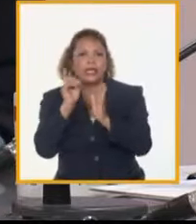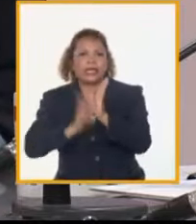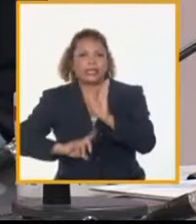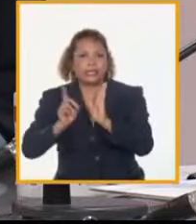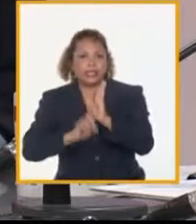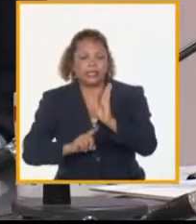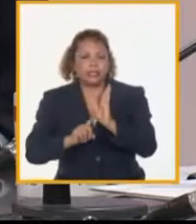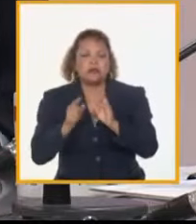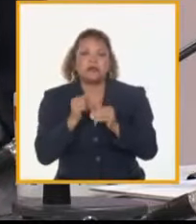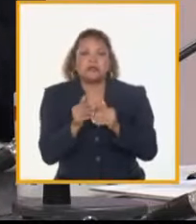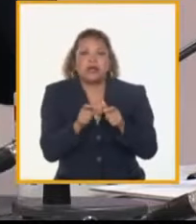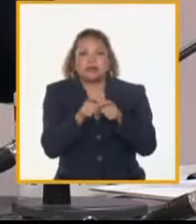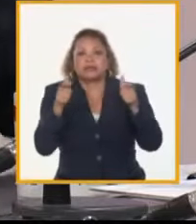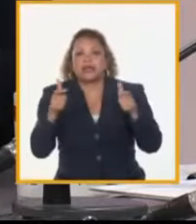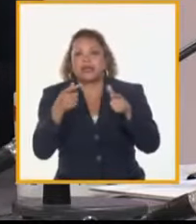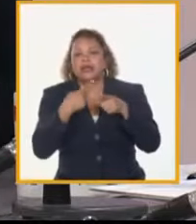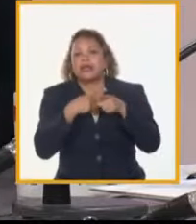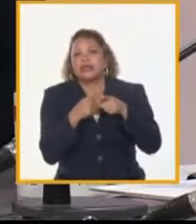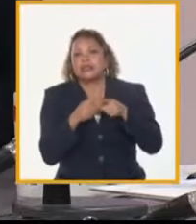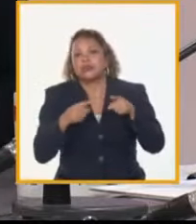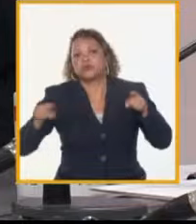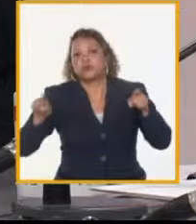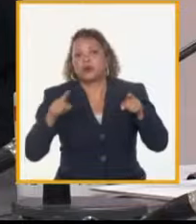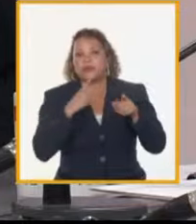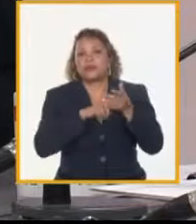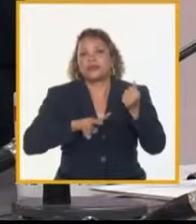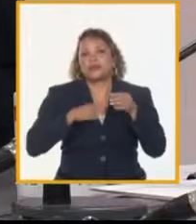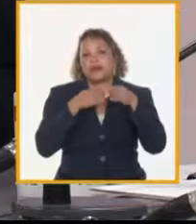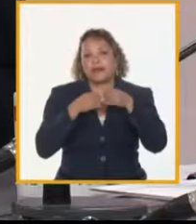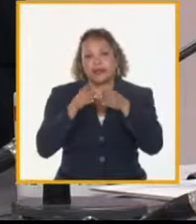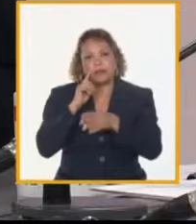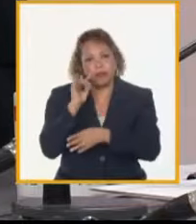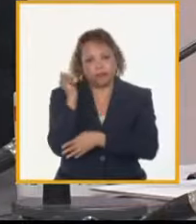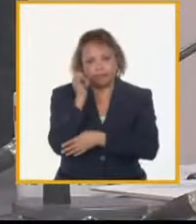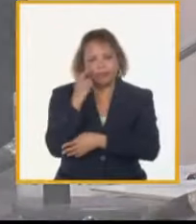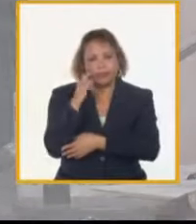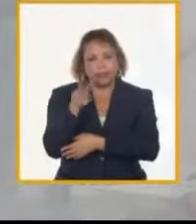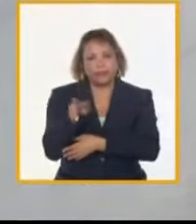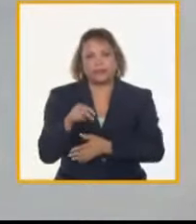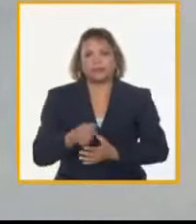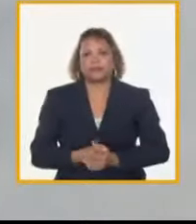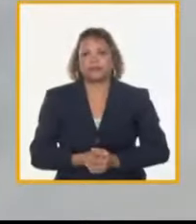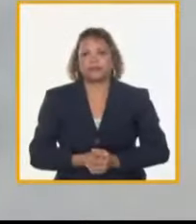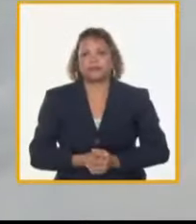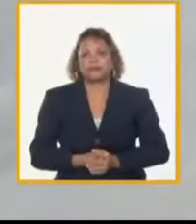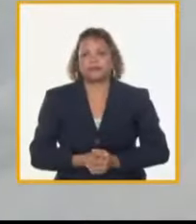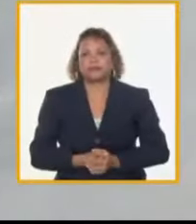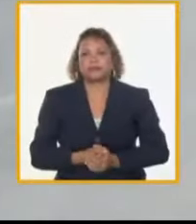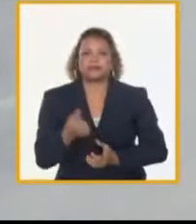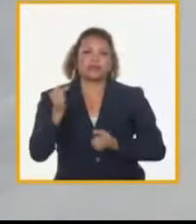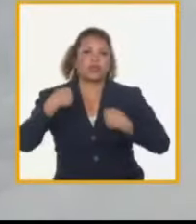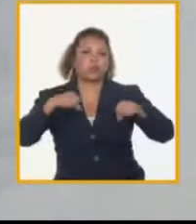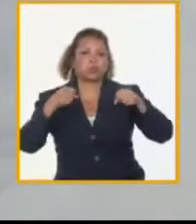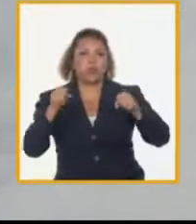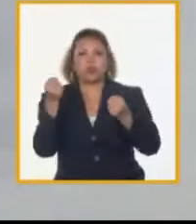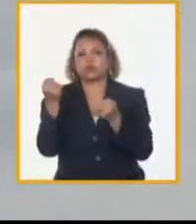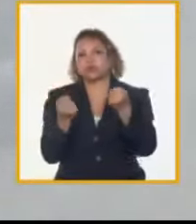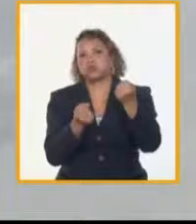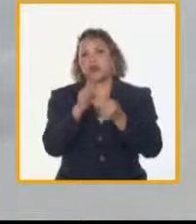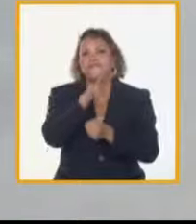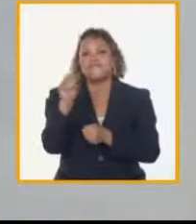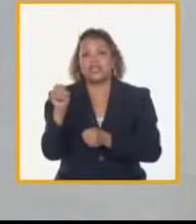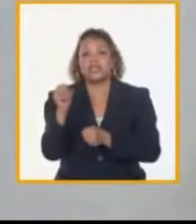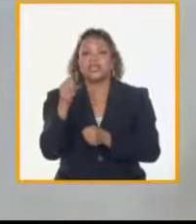que ya se ha extendido incluso a otros territorios como la provincia de Granma, como nos muestra este reportaje. La puesta en circulación de una 20 de